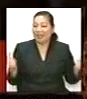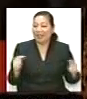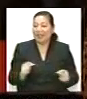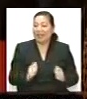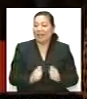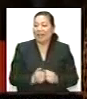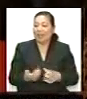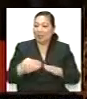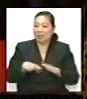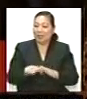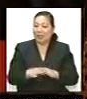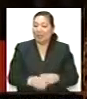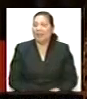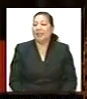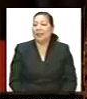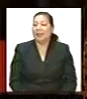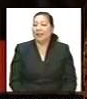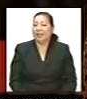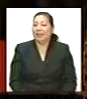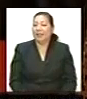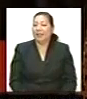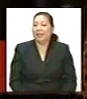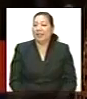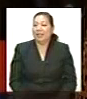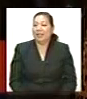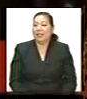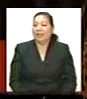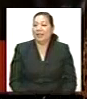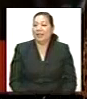como integrantes de la Alianza del Pacífico.